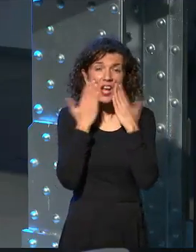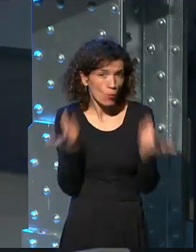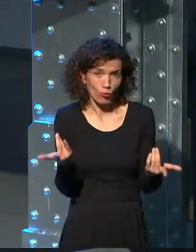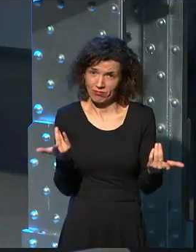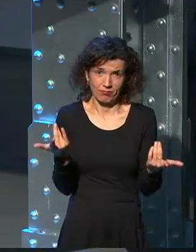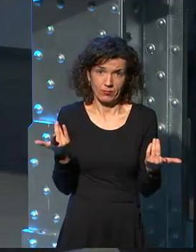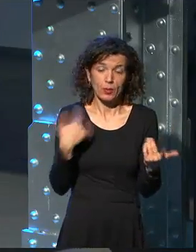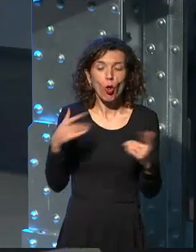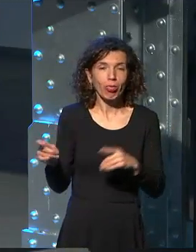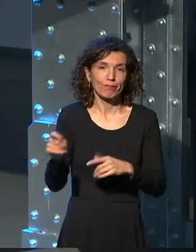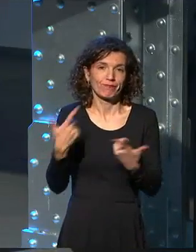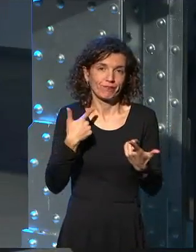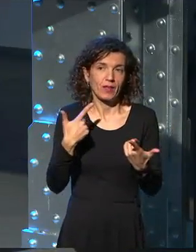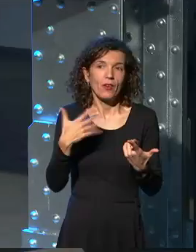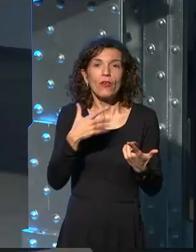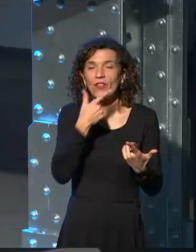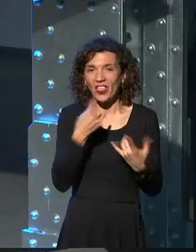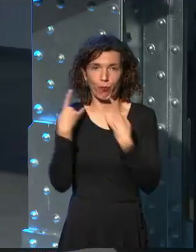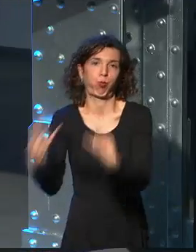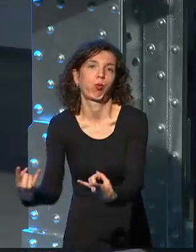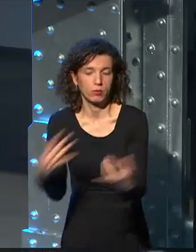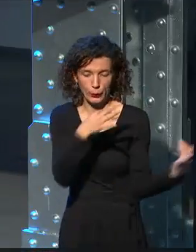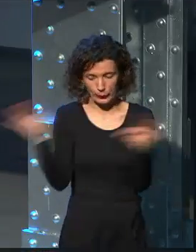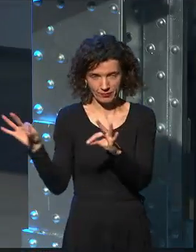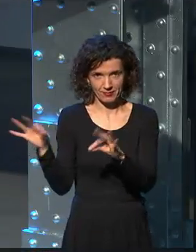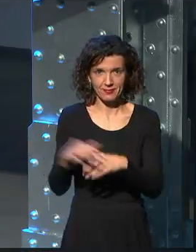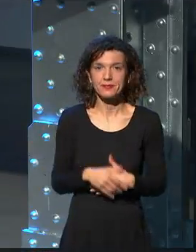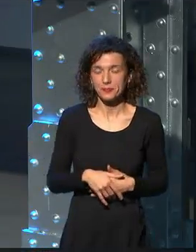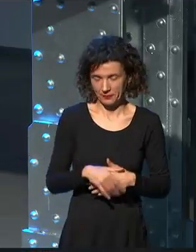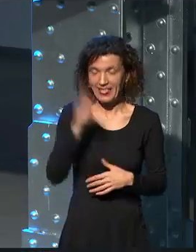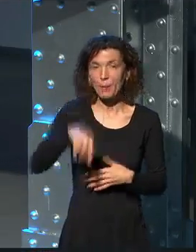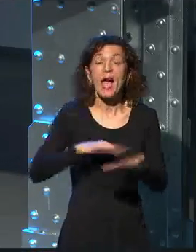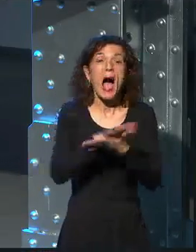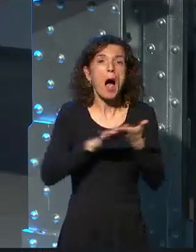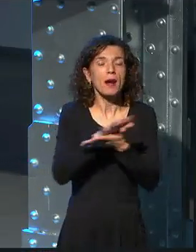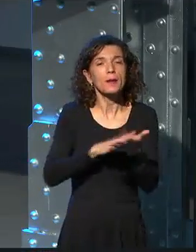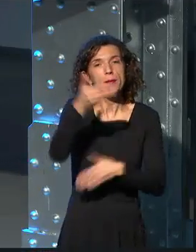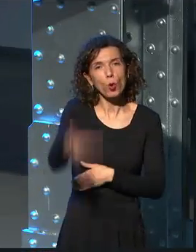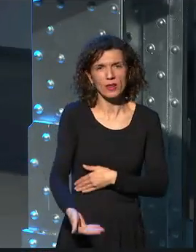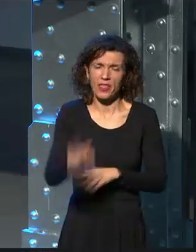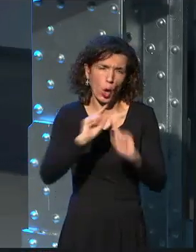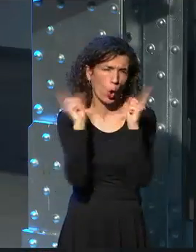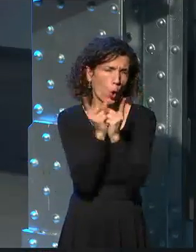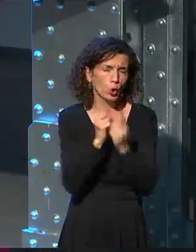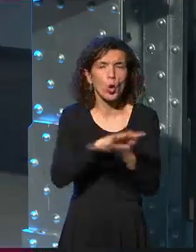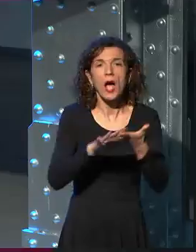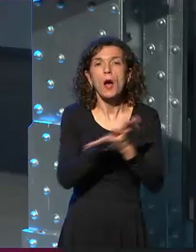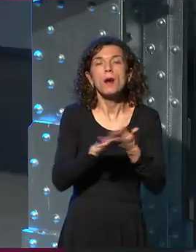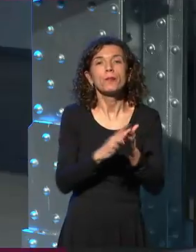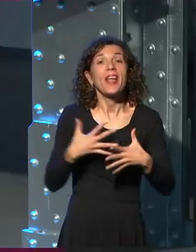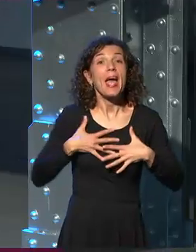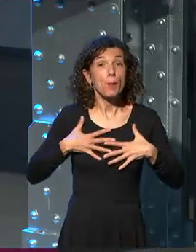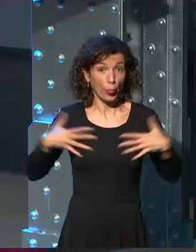van a servir para distraernos, que es la función que tienen. Quiero hablar también de la importancia, muy brevemente, de la importancia de